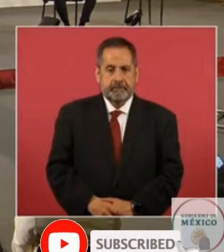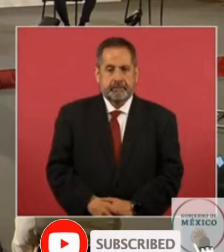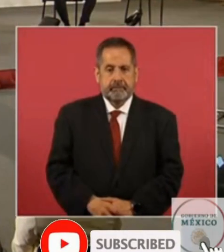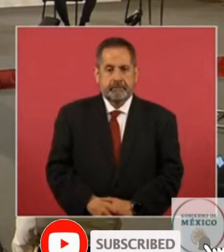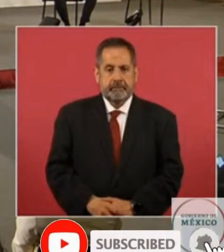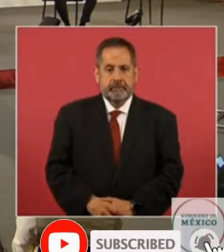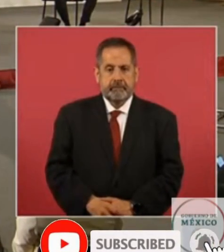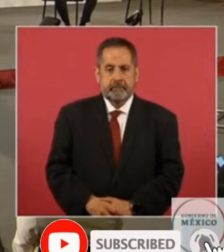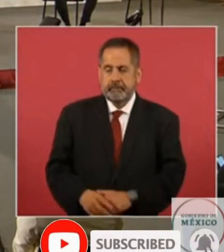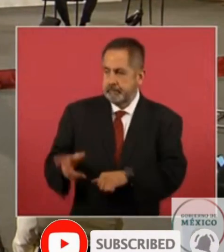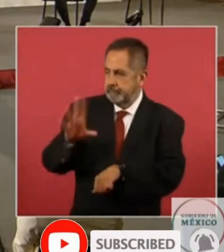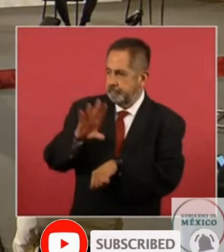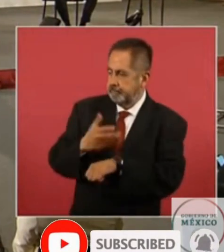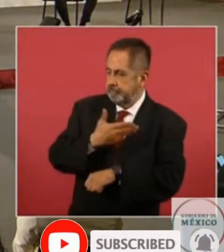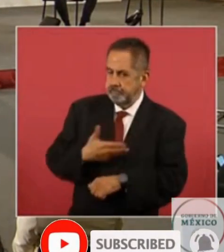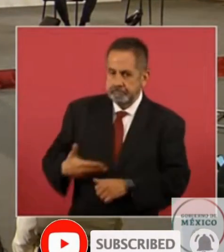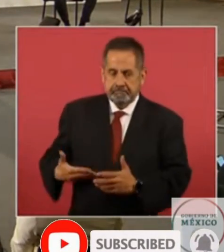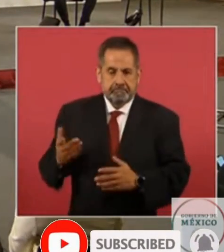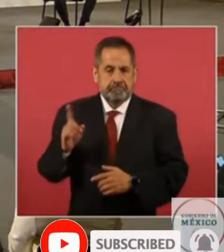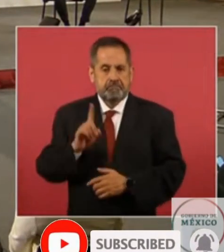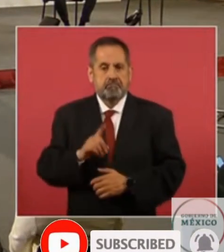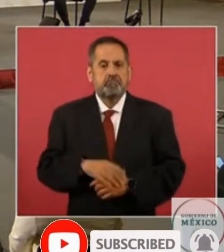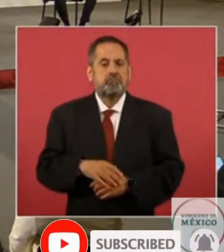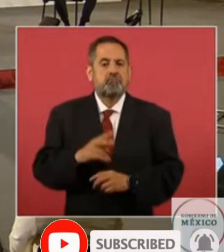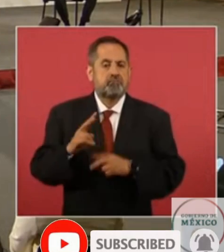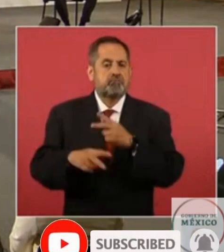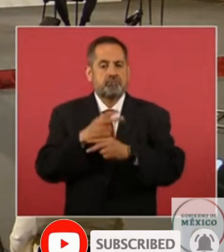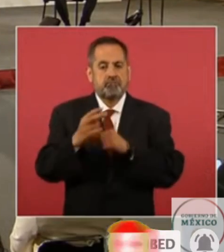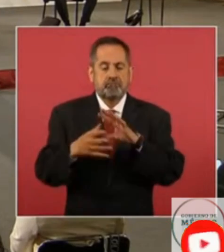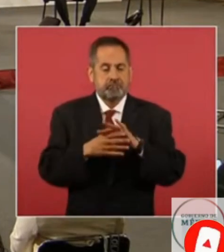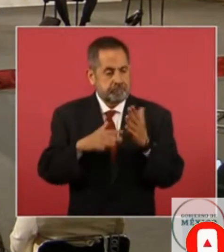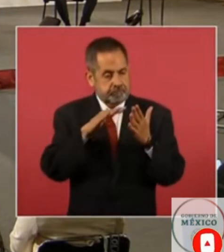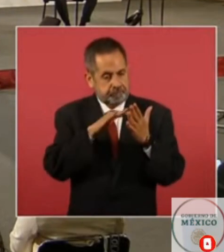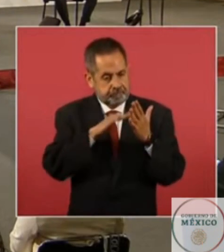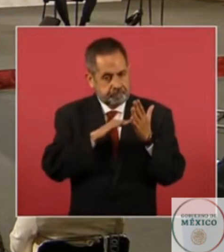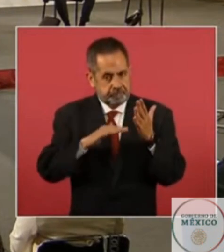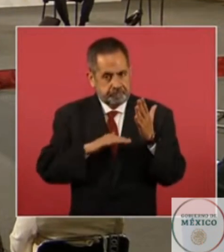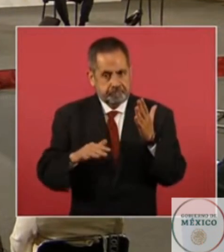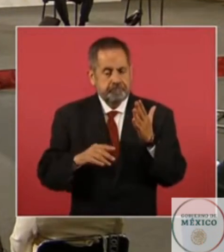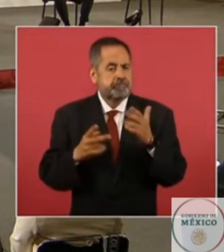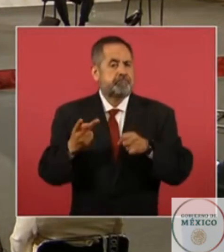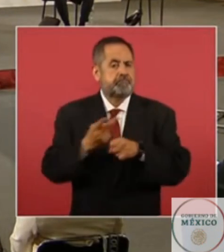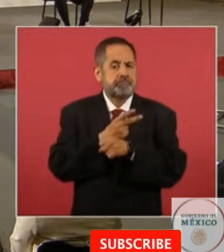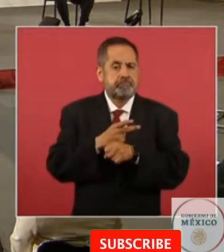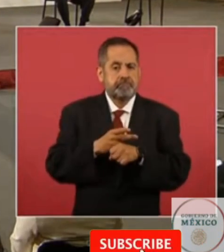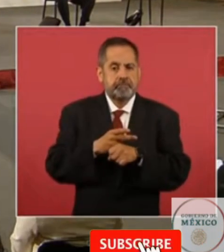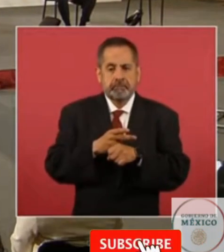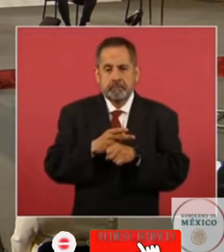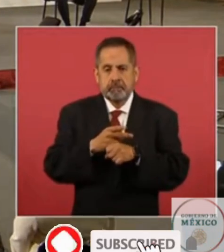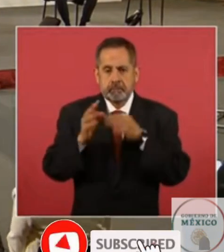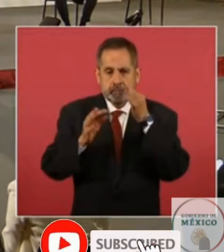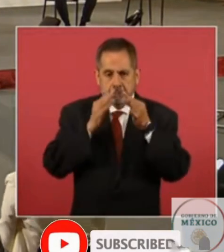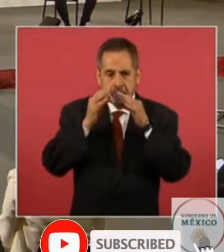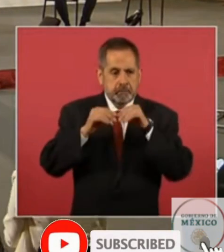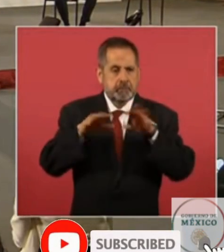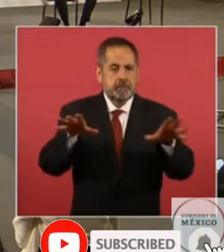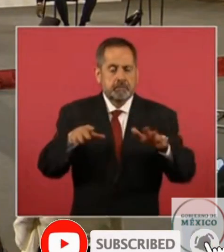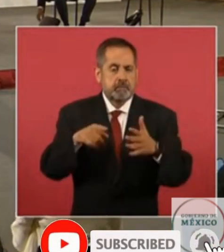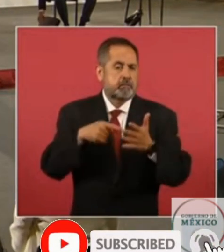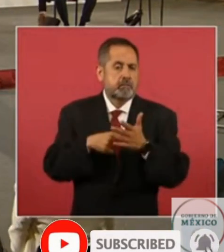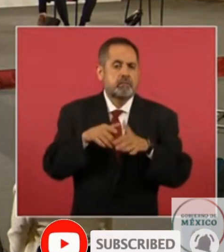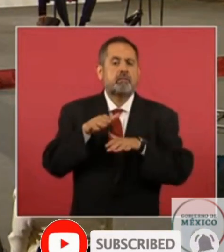Con la venia del presidente, voy a dar lectura de una nota informativa